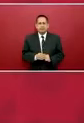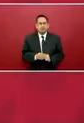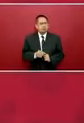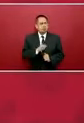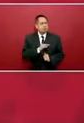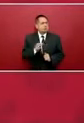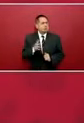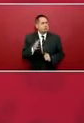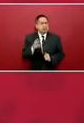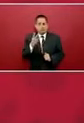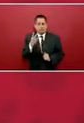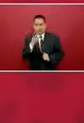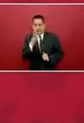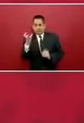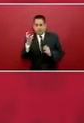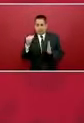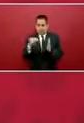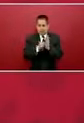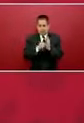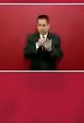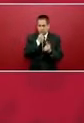alrededor de 300,000 niños